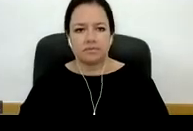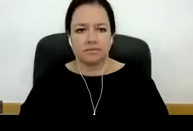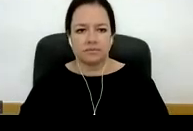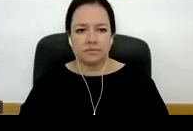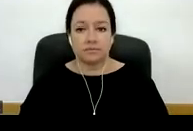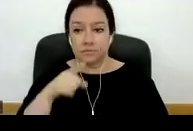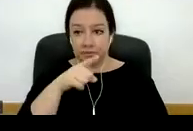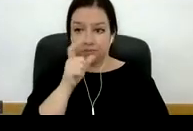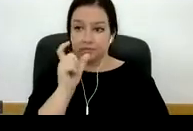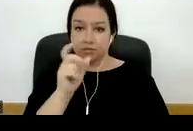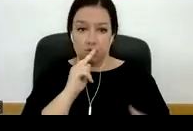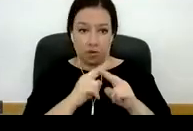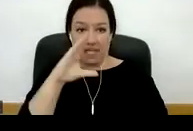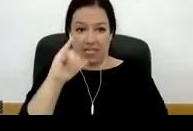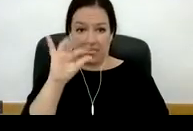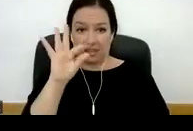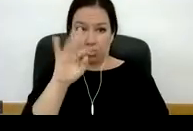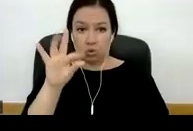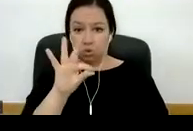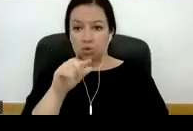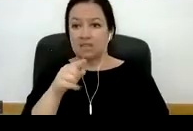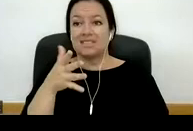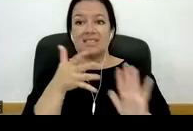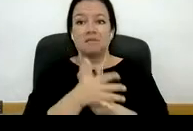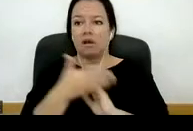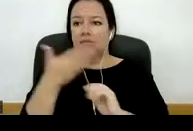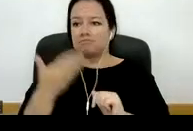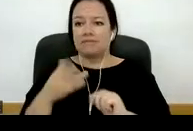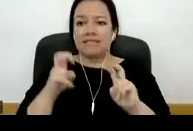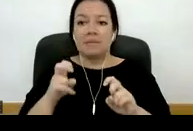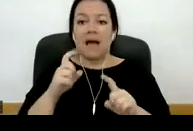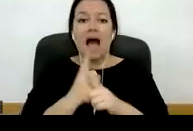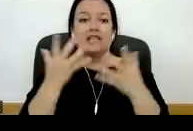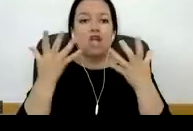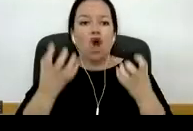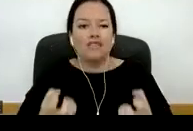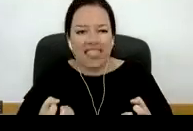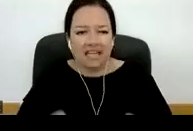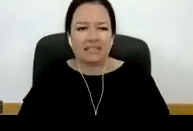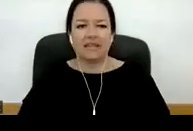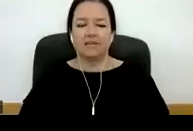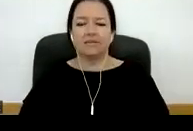El Cystosincanus, como el gran antioxidante que tenemos en el ER,